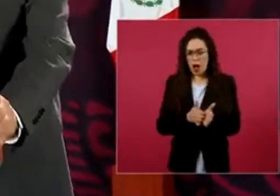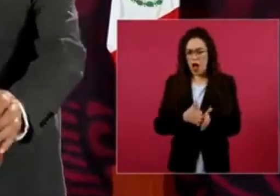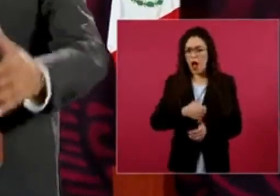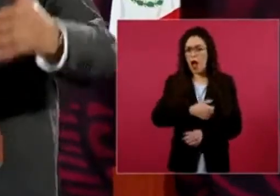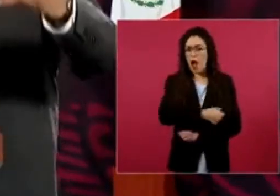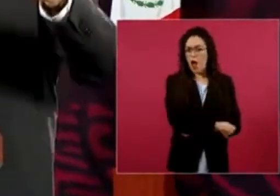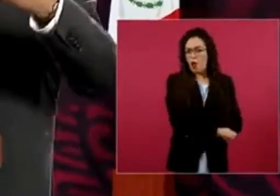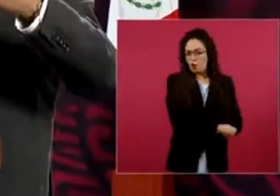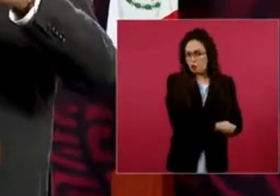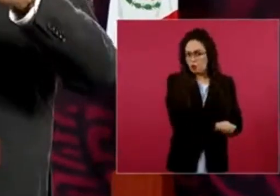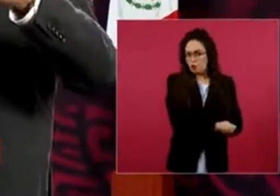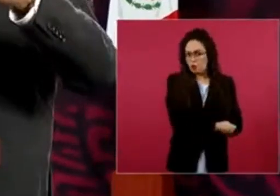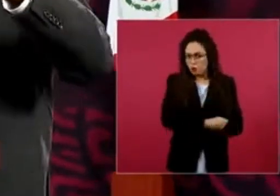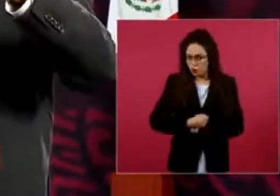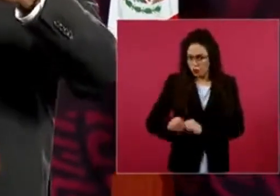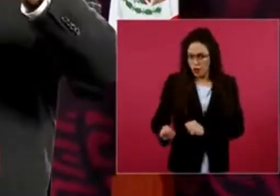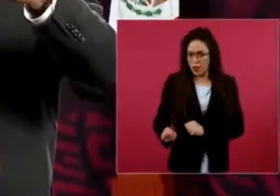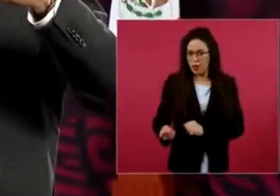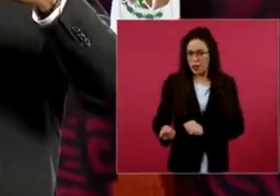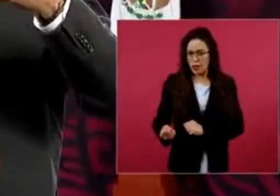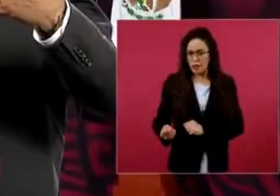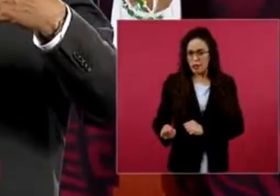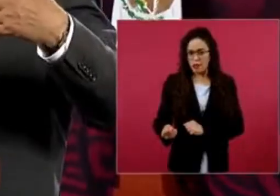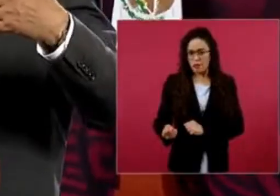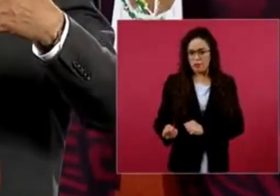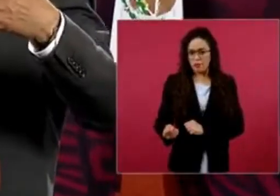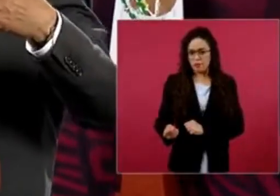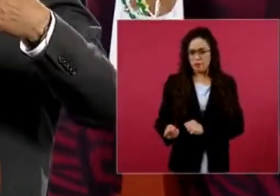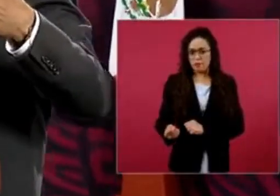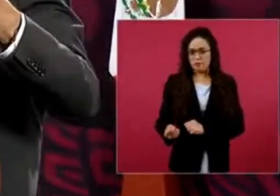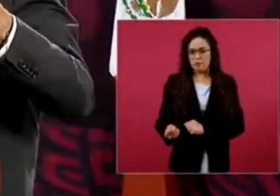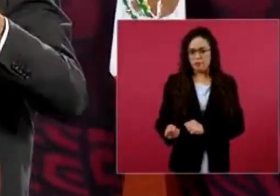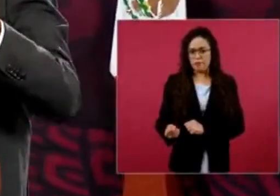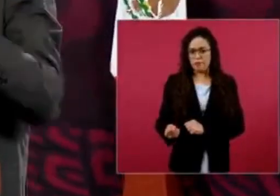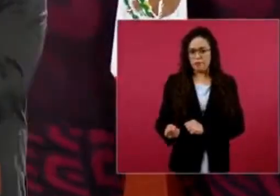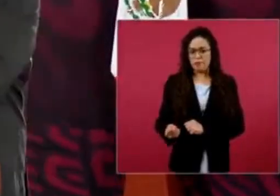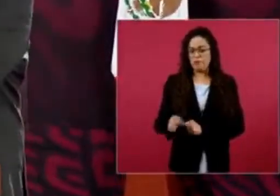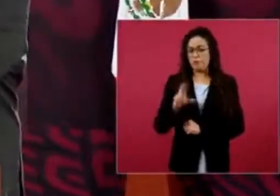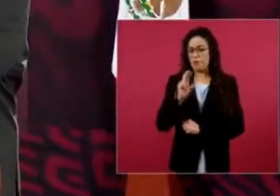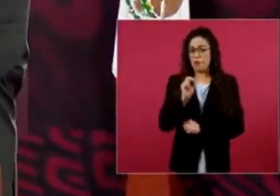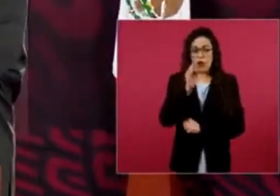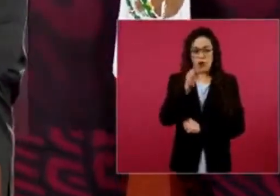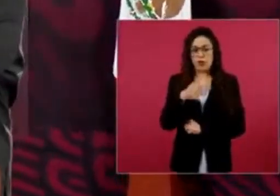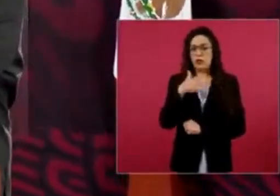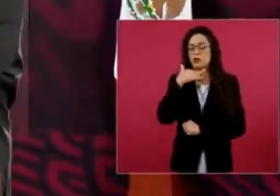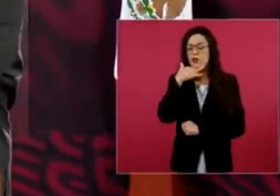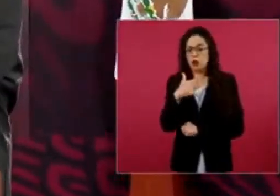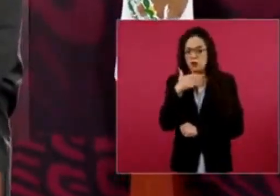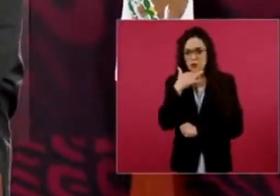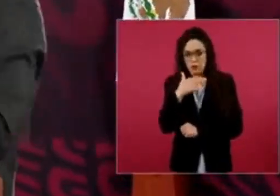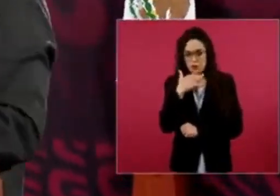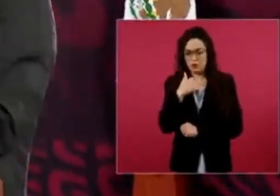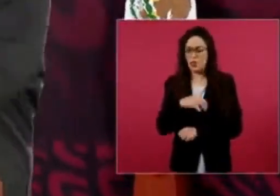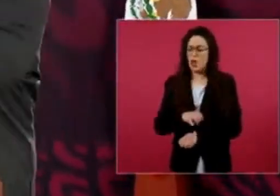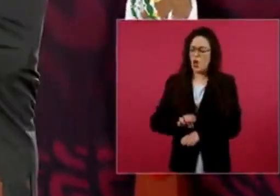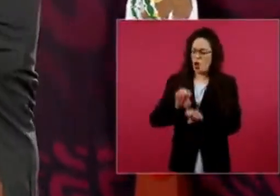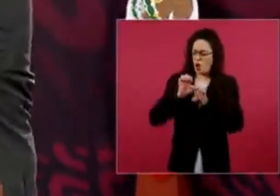Si no se permite la corrupción y no se permiten los lujos en el gobierno, las